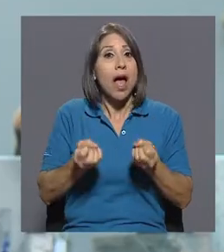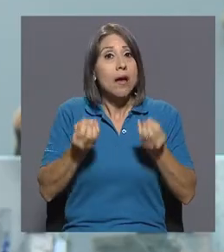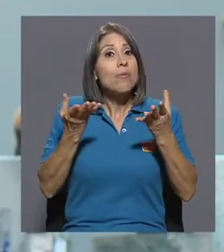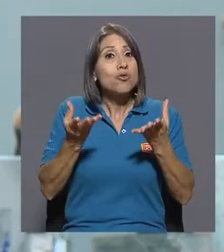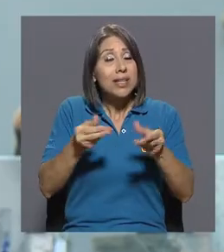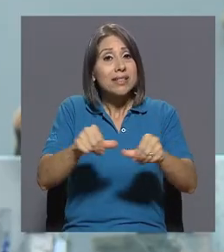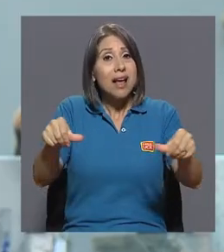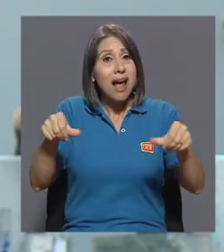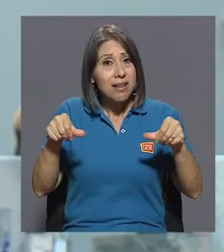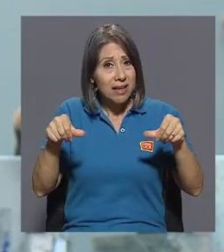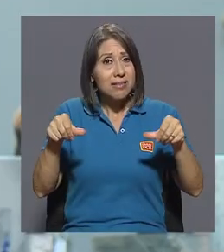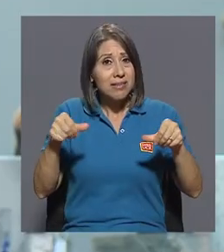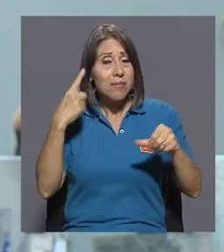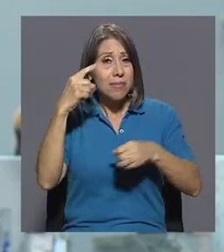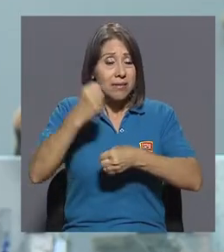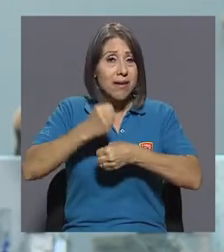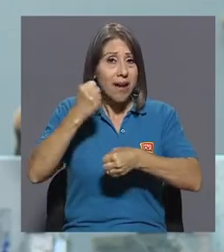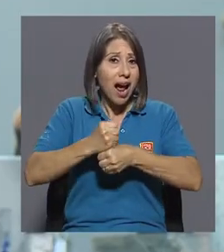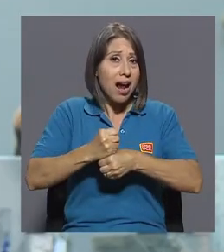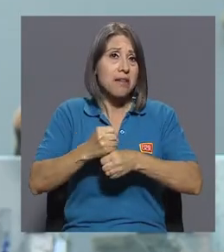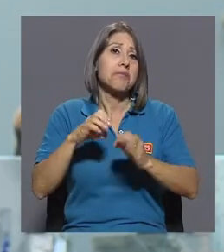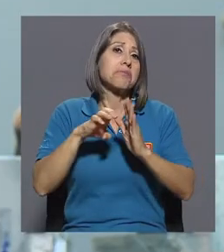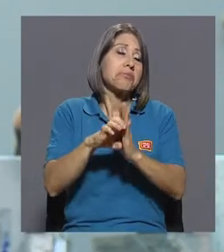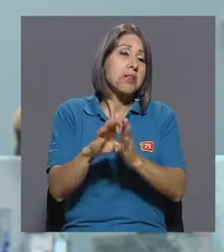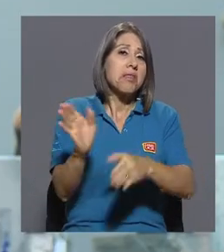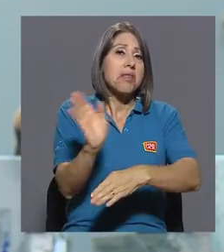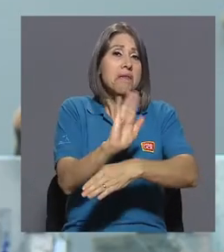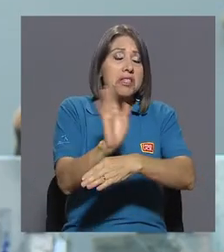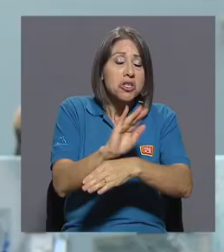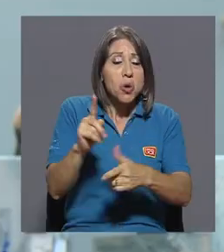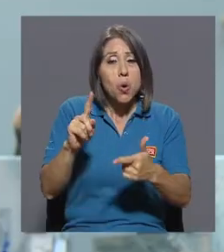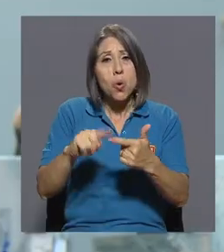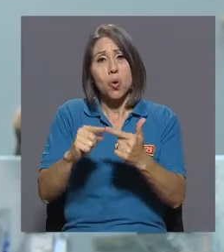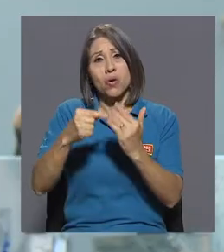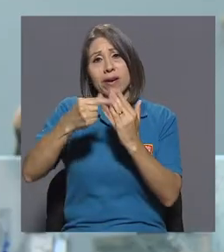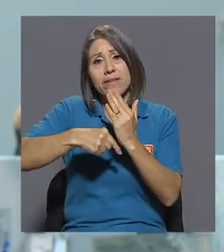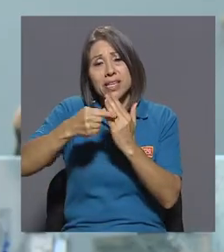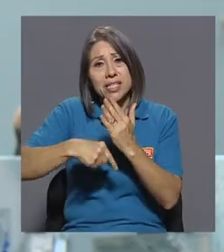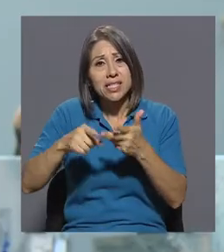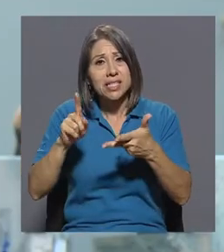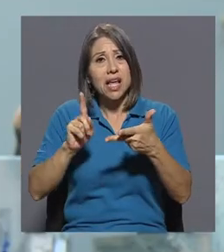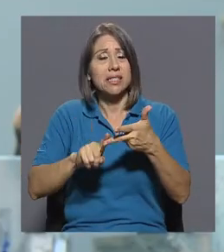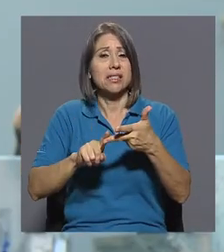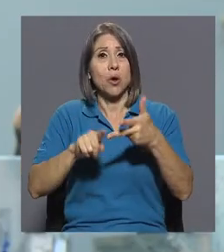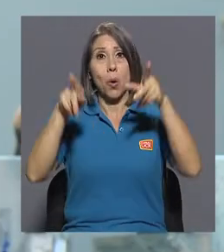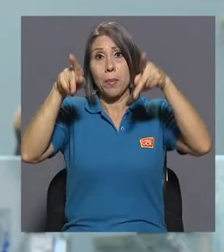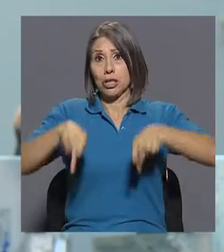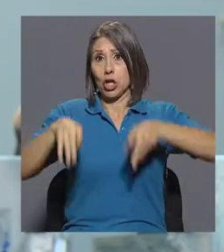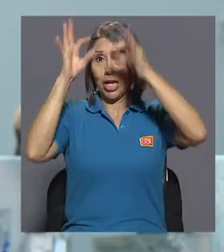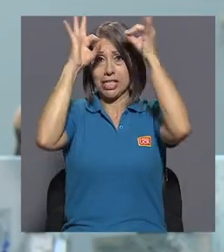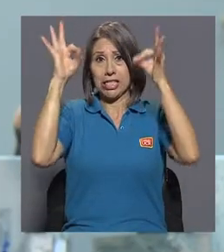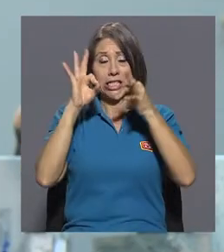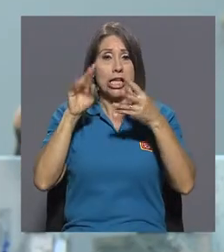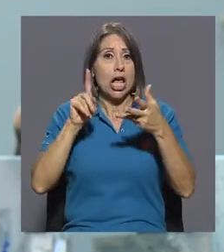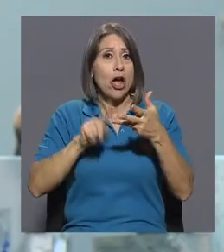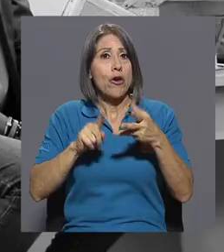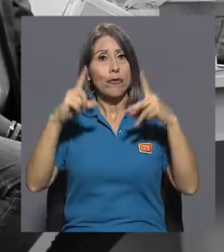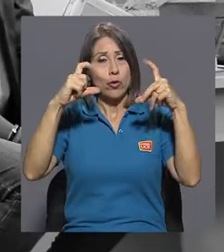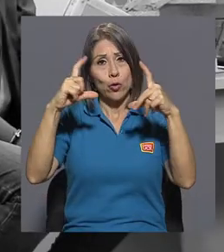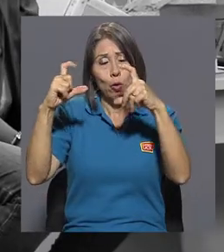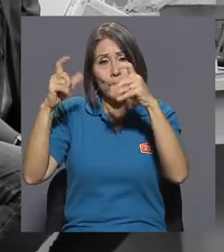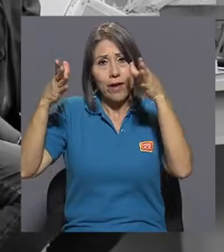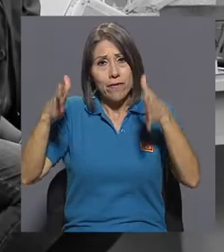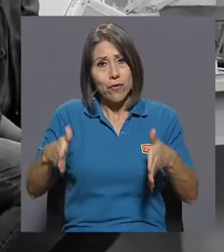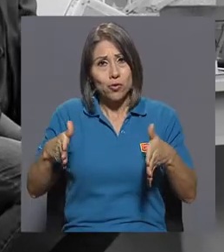belleza para trabajar, desde televisión, revistas, con celebridades, con fotógrafos. Entonces hay muchas áreas.